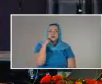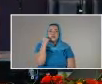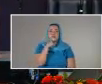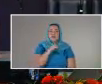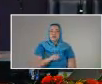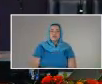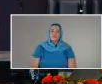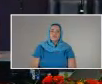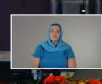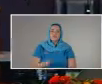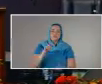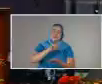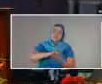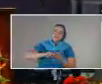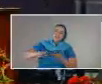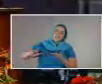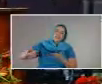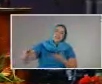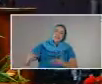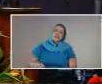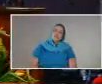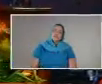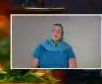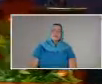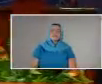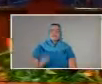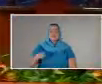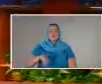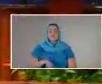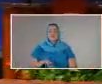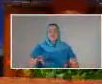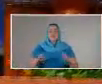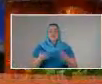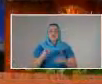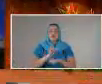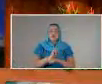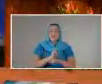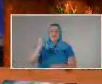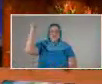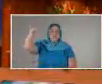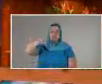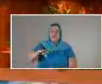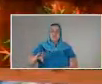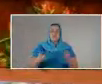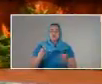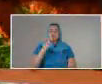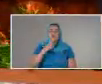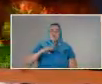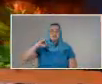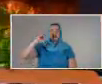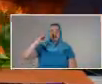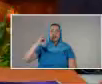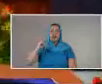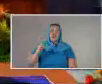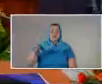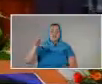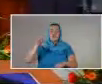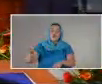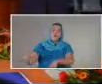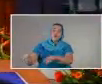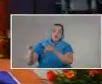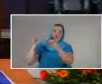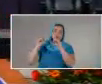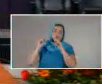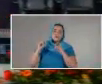distancia, Señor, como iglesia le bendecimos. A la distancia como hijo, Señor, lo cubrimos. En el nombre de Jesús guardamos